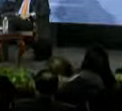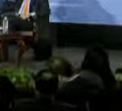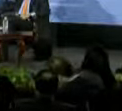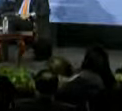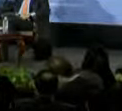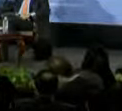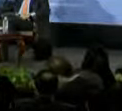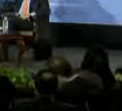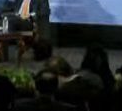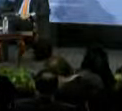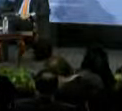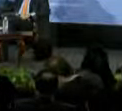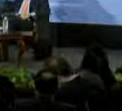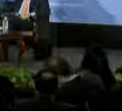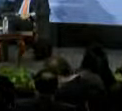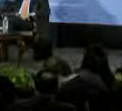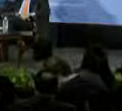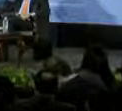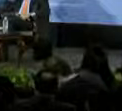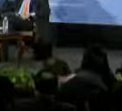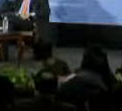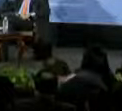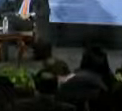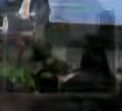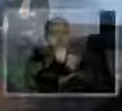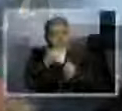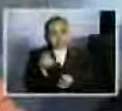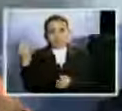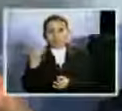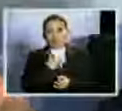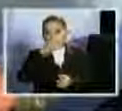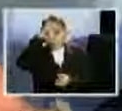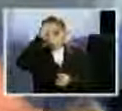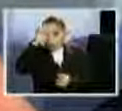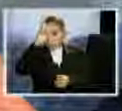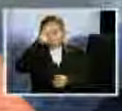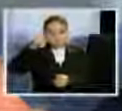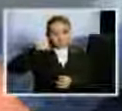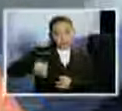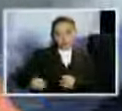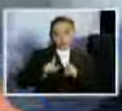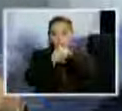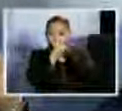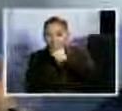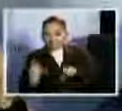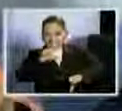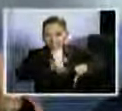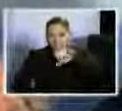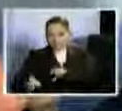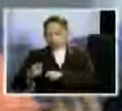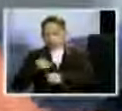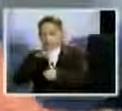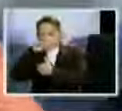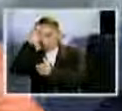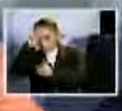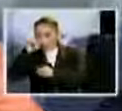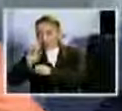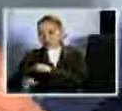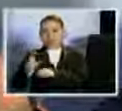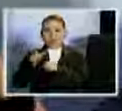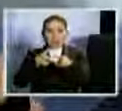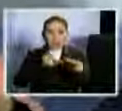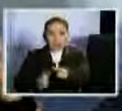Unidas es que se pueda hacer algo muy lógico. Si tenemos un tratado prohibiendo las armas químicas y un tratado prohibiendo las armas